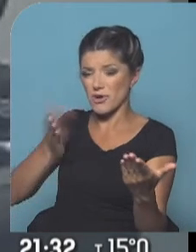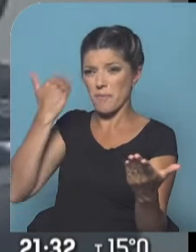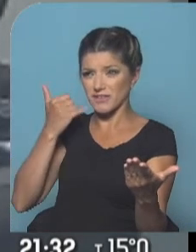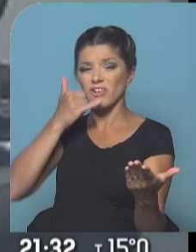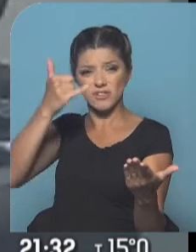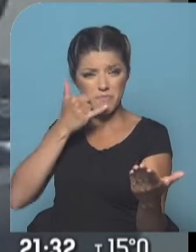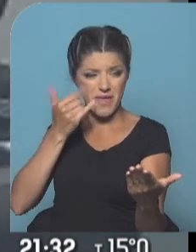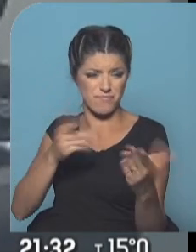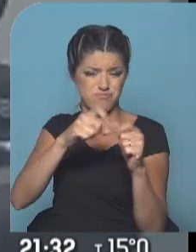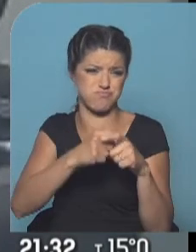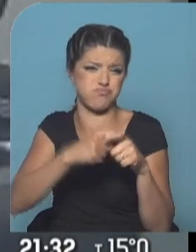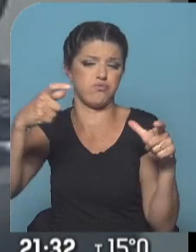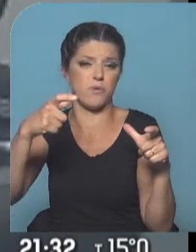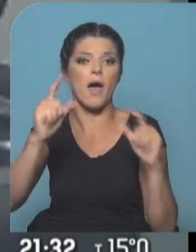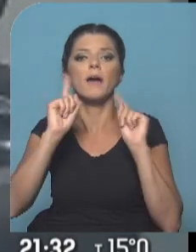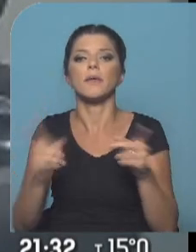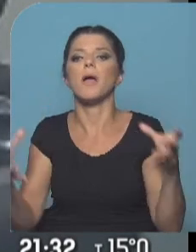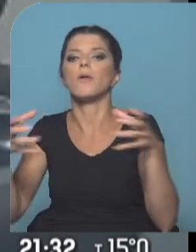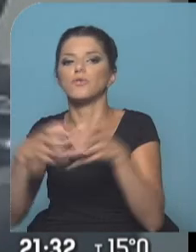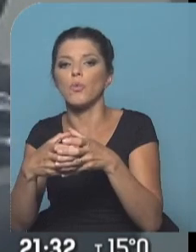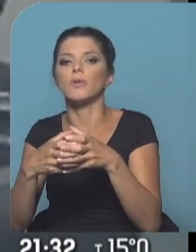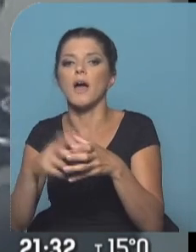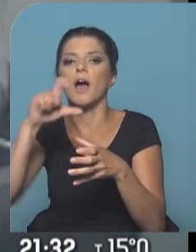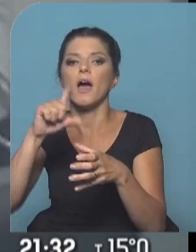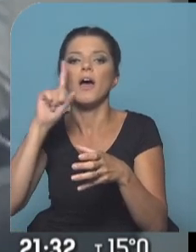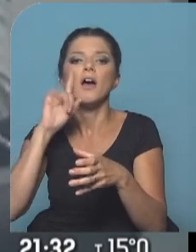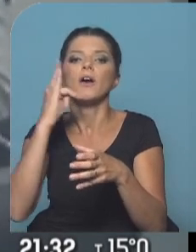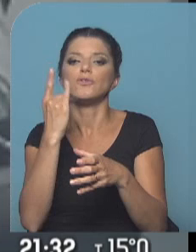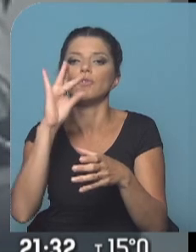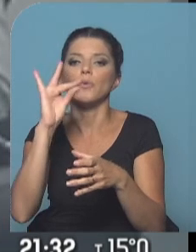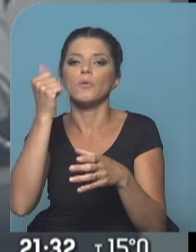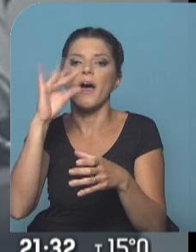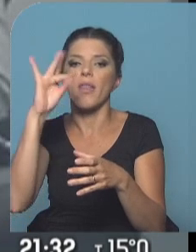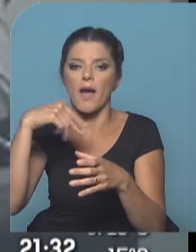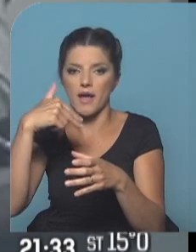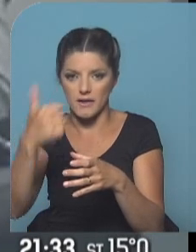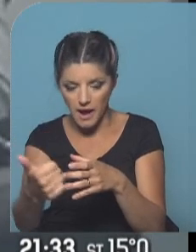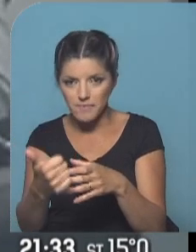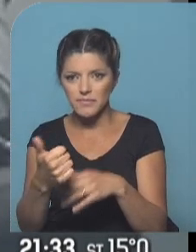Unidad Ciudadana planteando una vez por semana sistemáticamente la posibilidad de fraude.